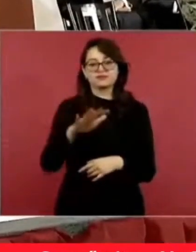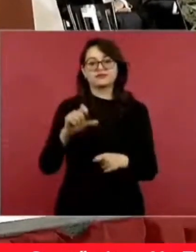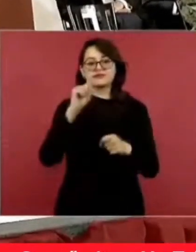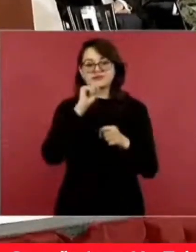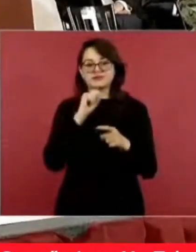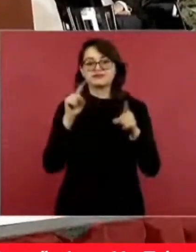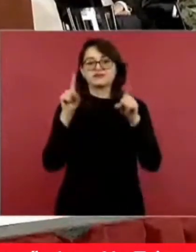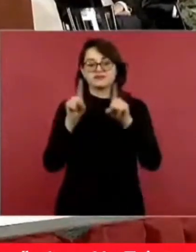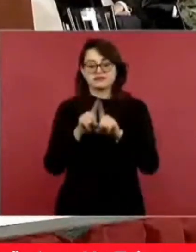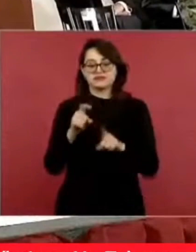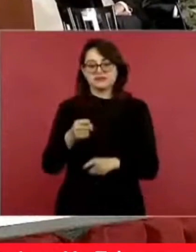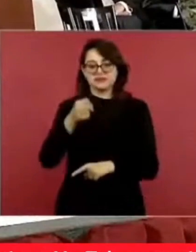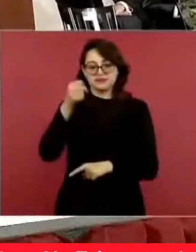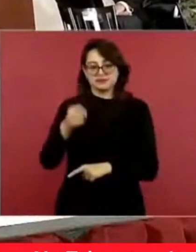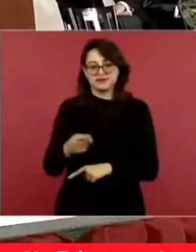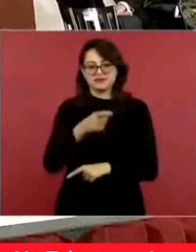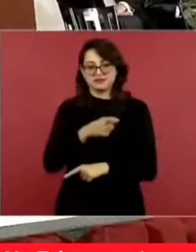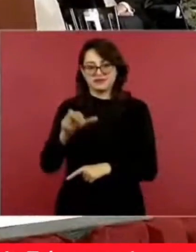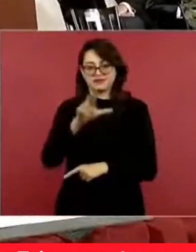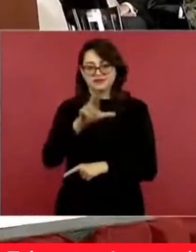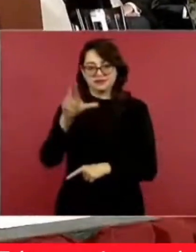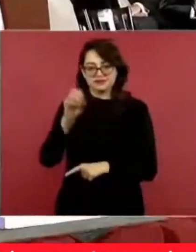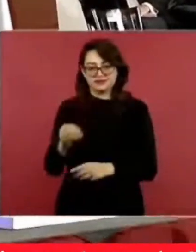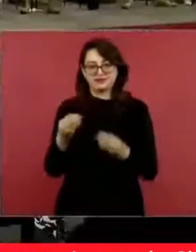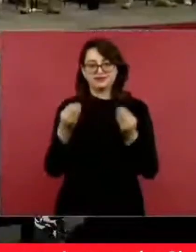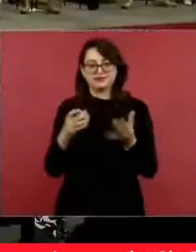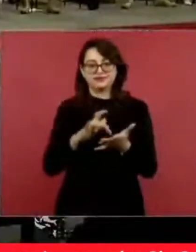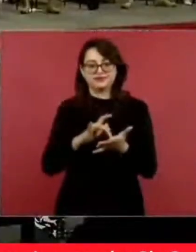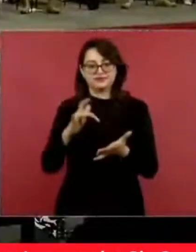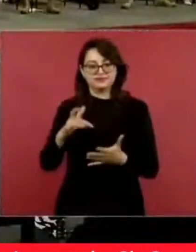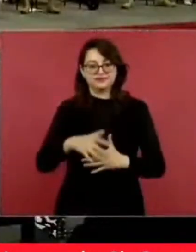de todo el sur de quintana roo muchísimas gracias